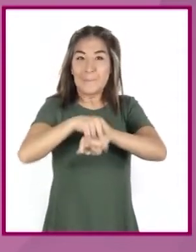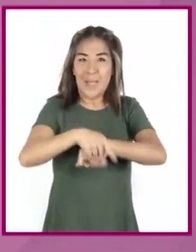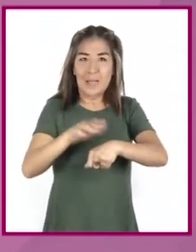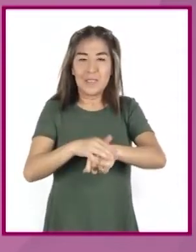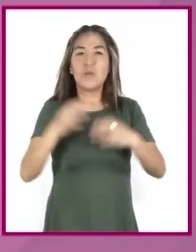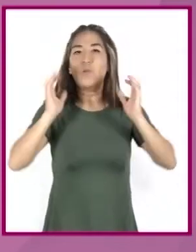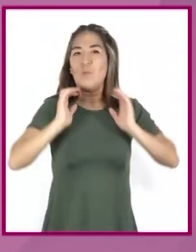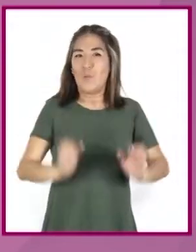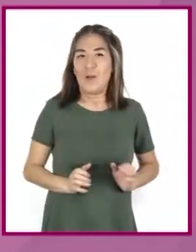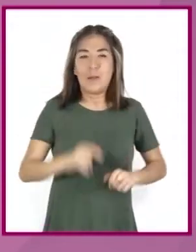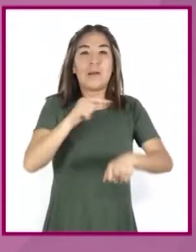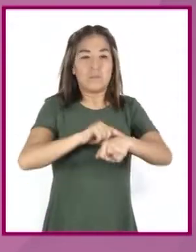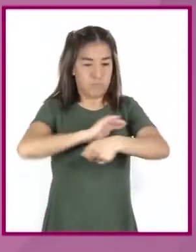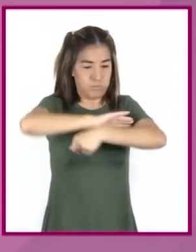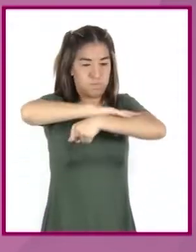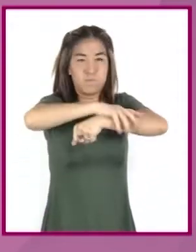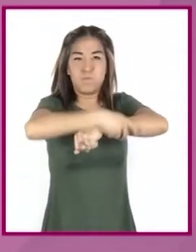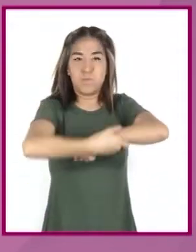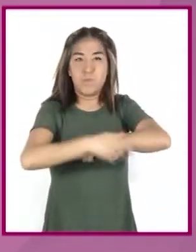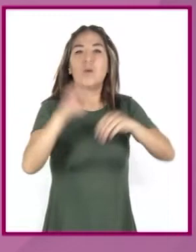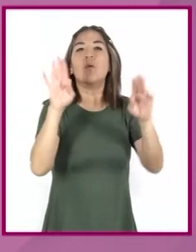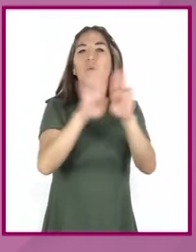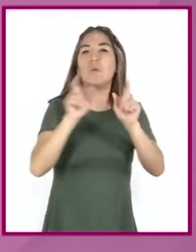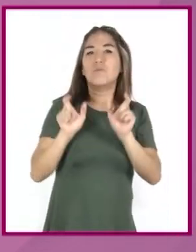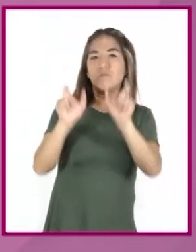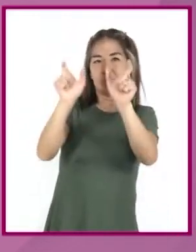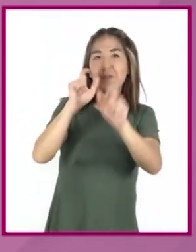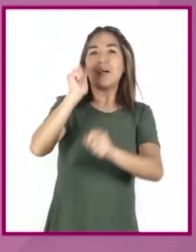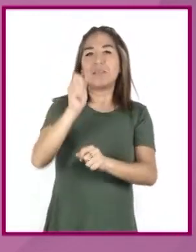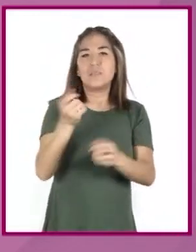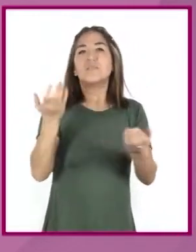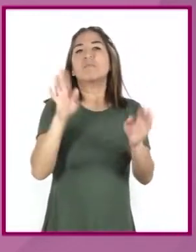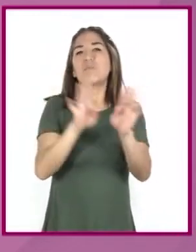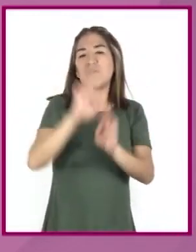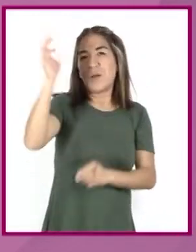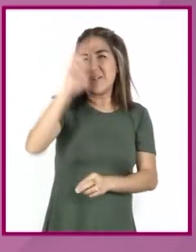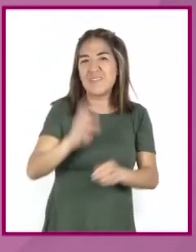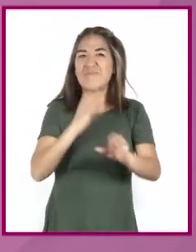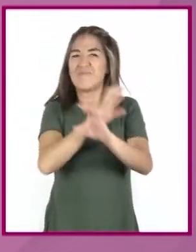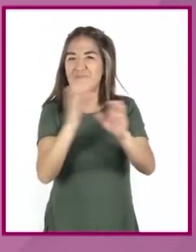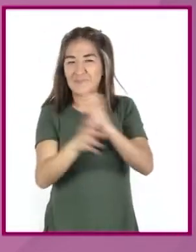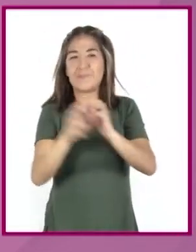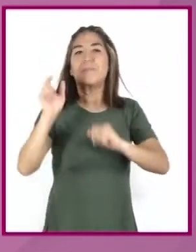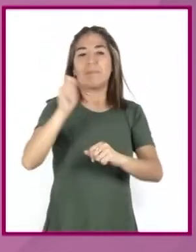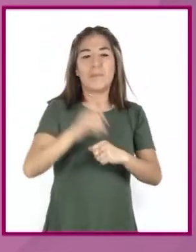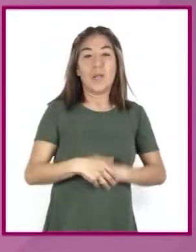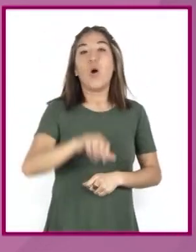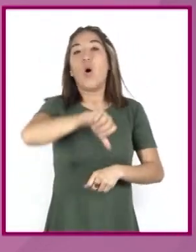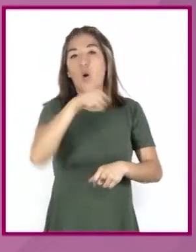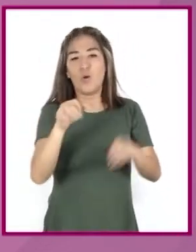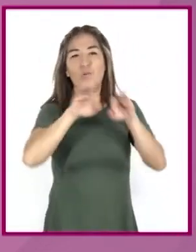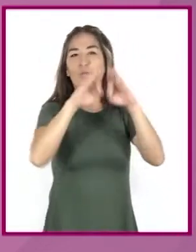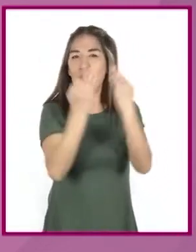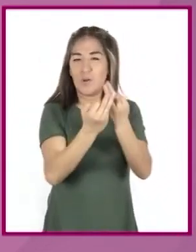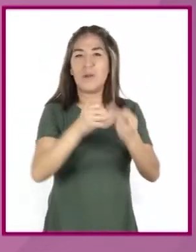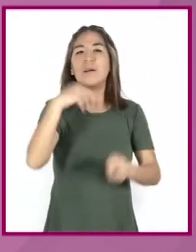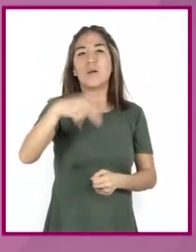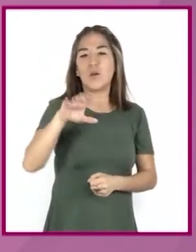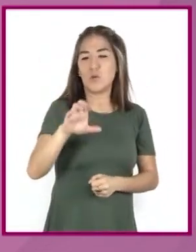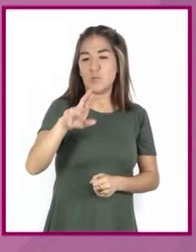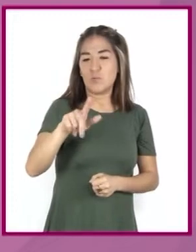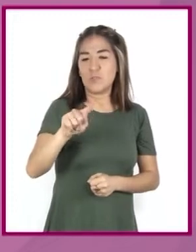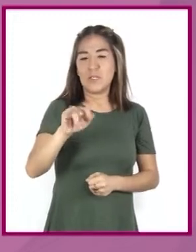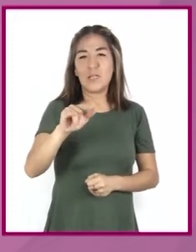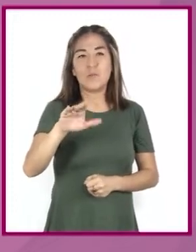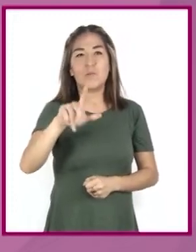cuerpo, pues cubre la superficie otorgando protección contra alguna enfermedad. También forma una capa que se llama cutícula, la cual reduce